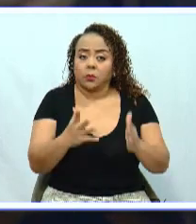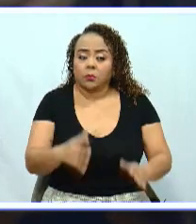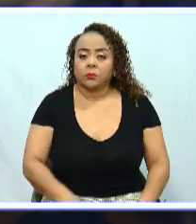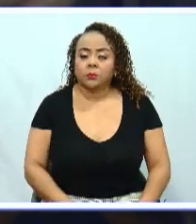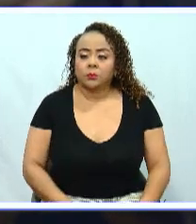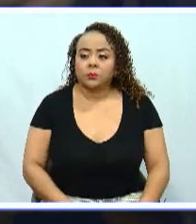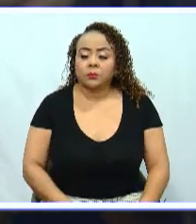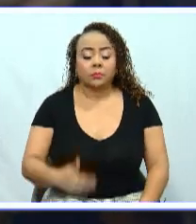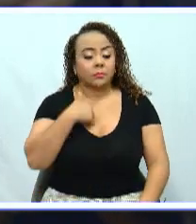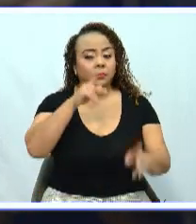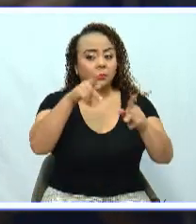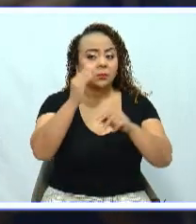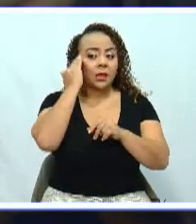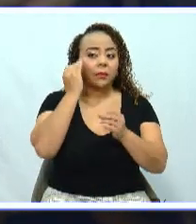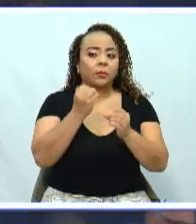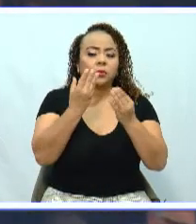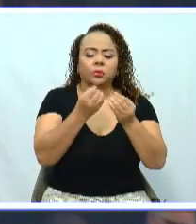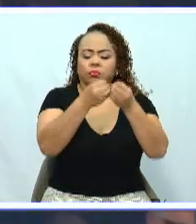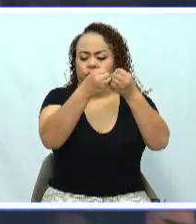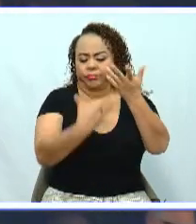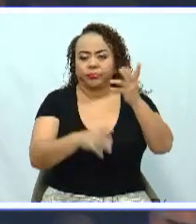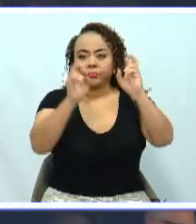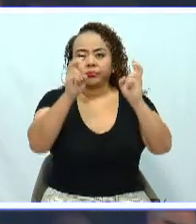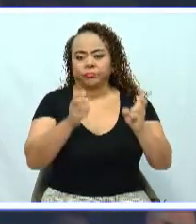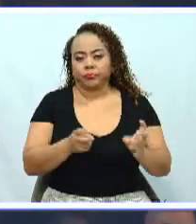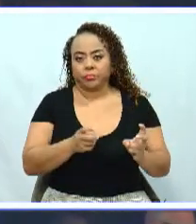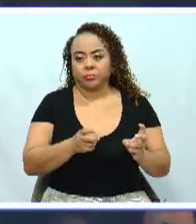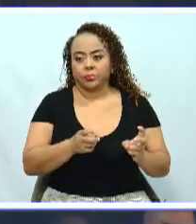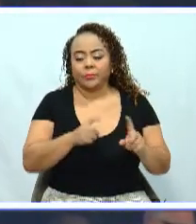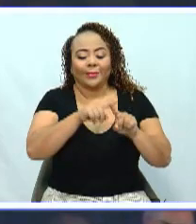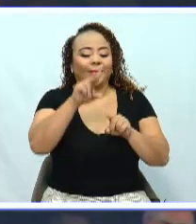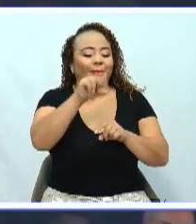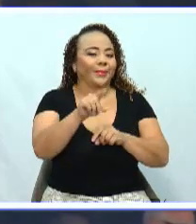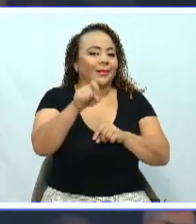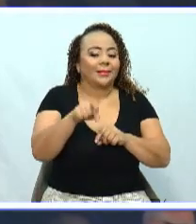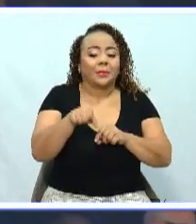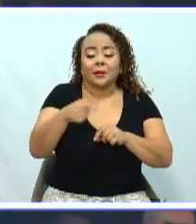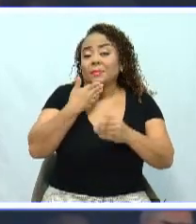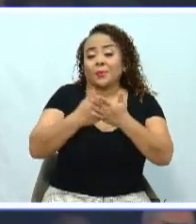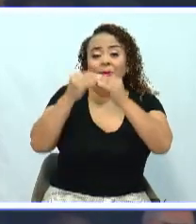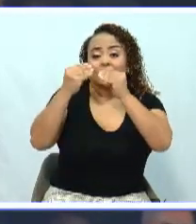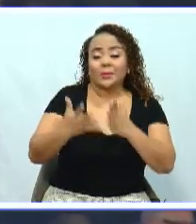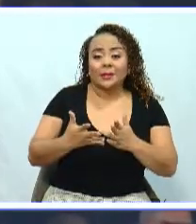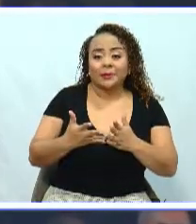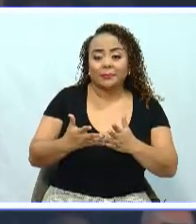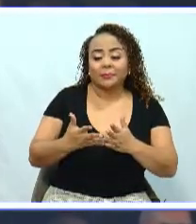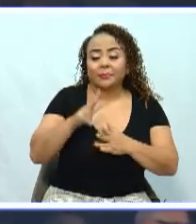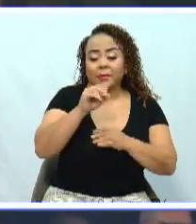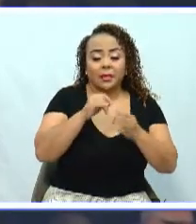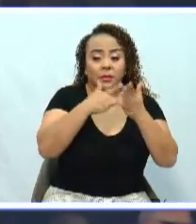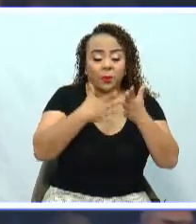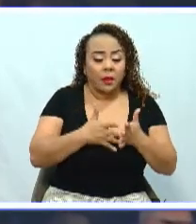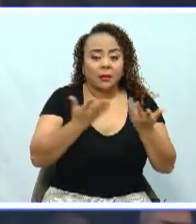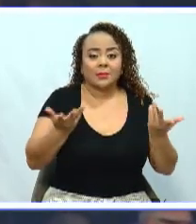Hay personas que saben mucho de muchas cosas pero no necesariamente son buenos profesores cuando están con treinta alumnos